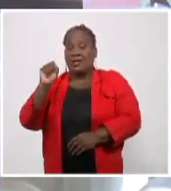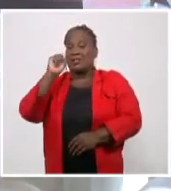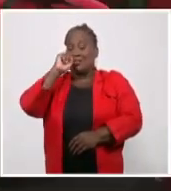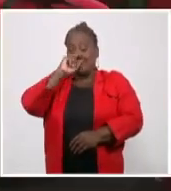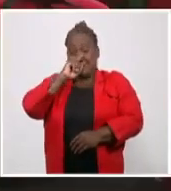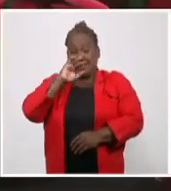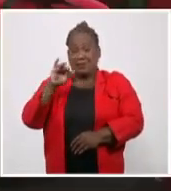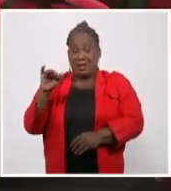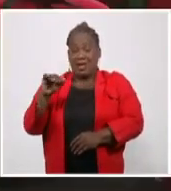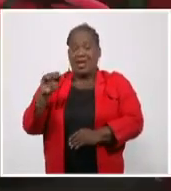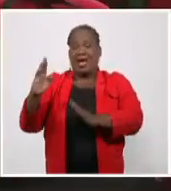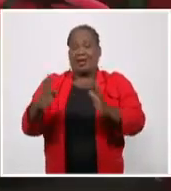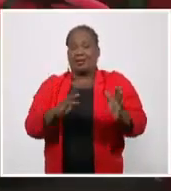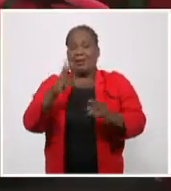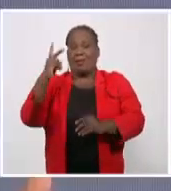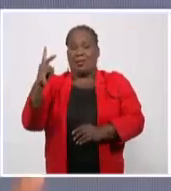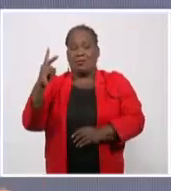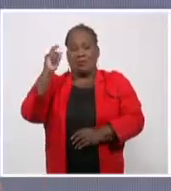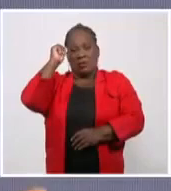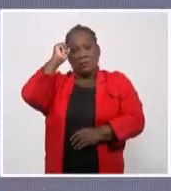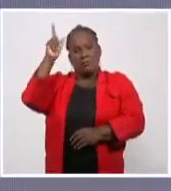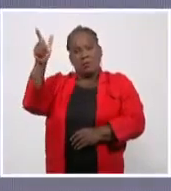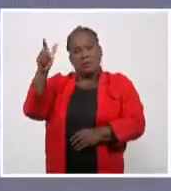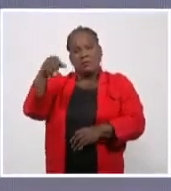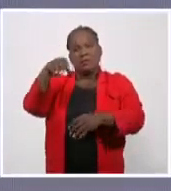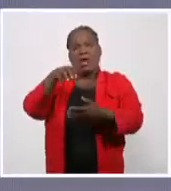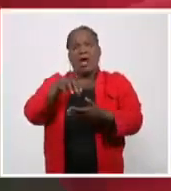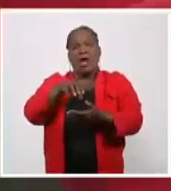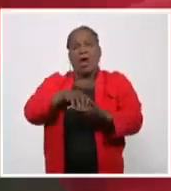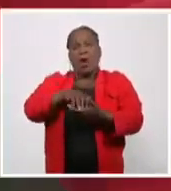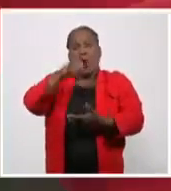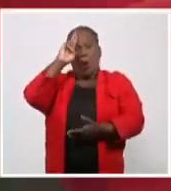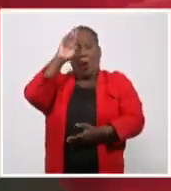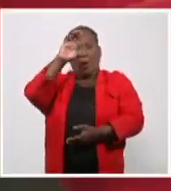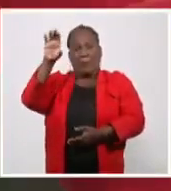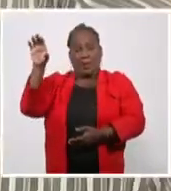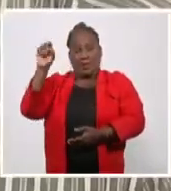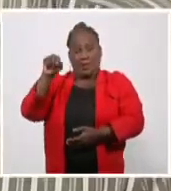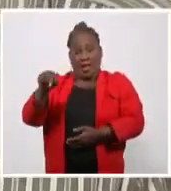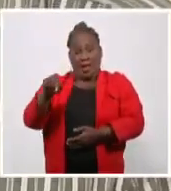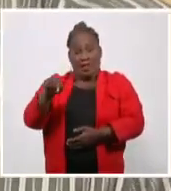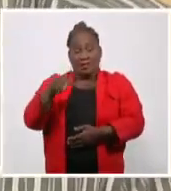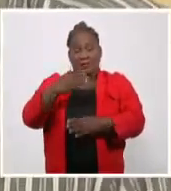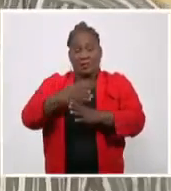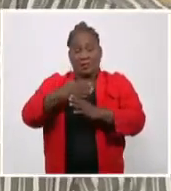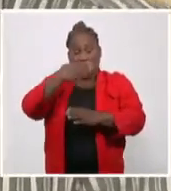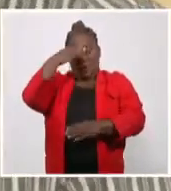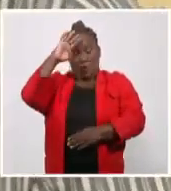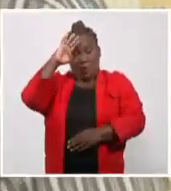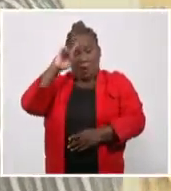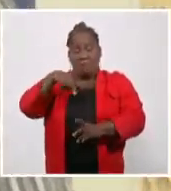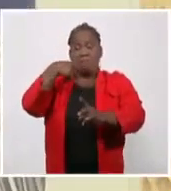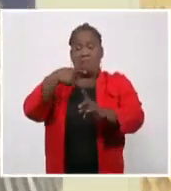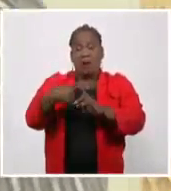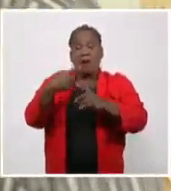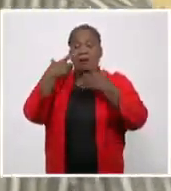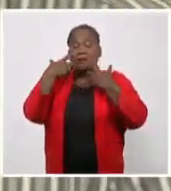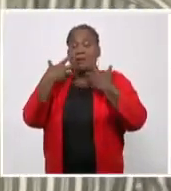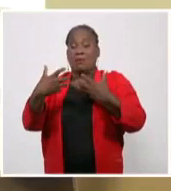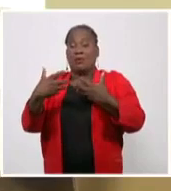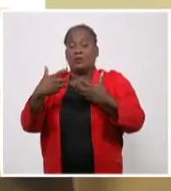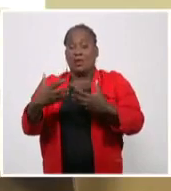de inmunización. La experiencia del Hospital Provincial Saturnino Lora en el esquema corto del estudio y la importancia de llevar adelante el